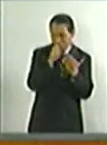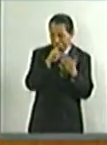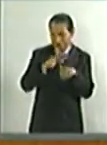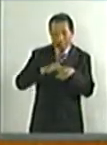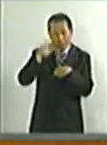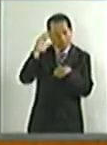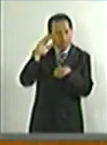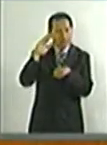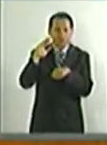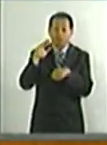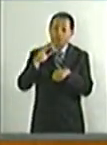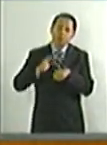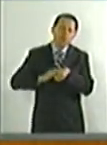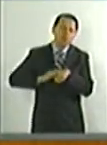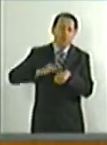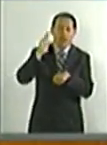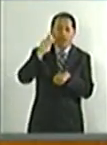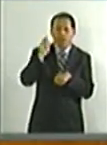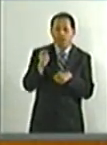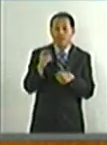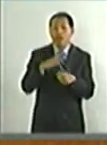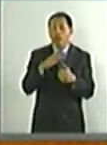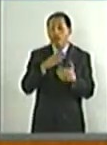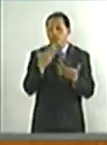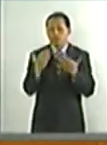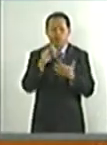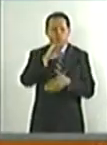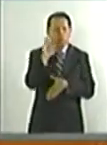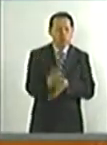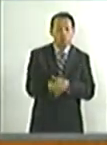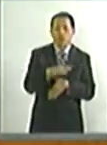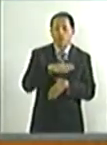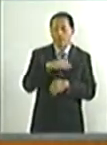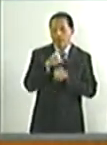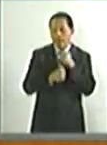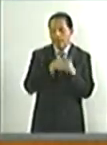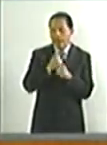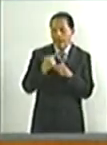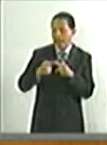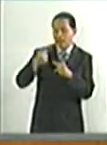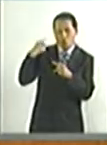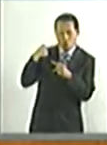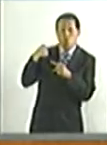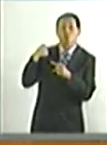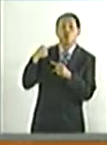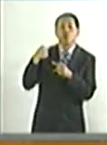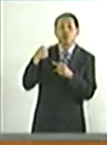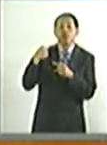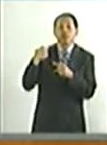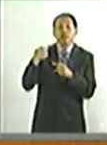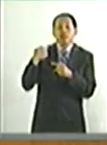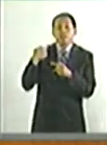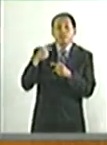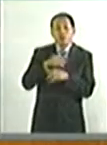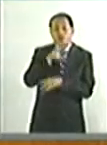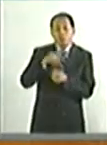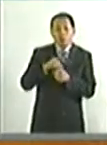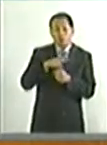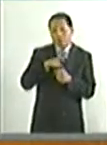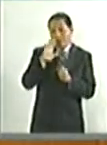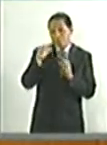El número es incluso superior que el promedio que se registró para todo el año pasado. En total